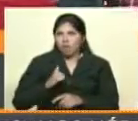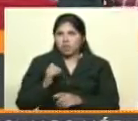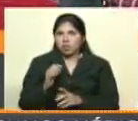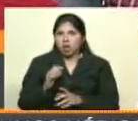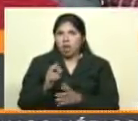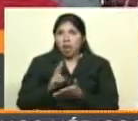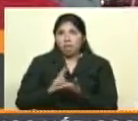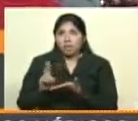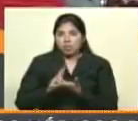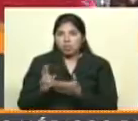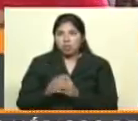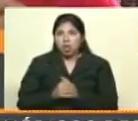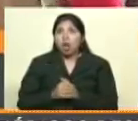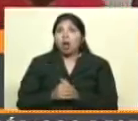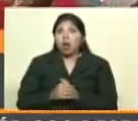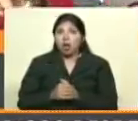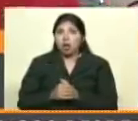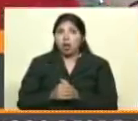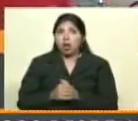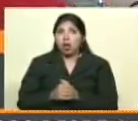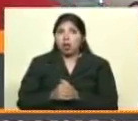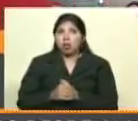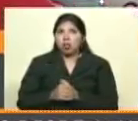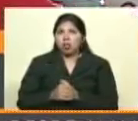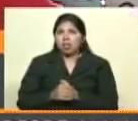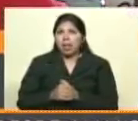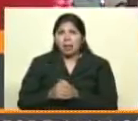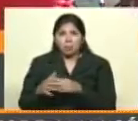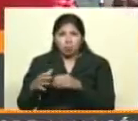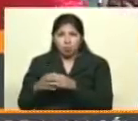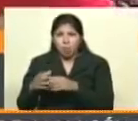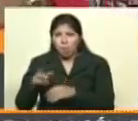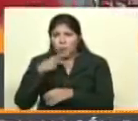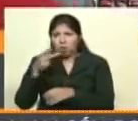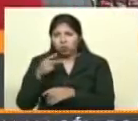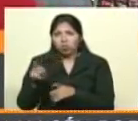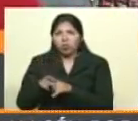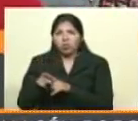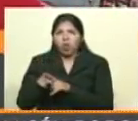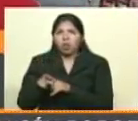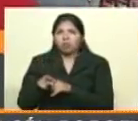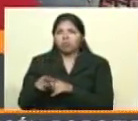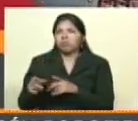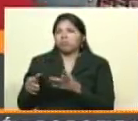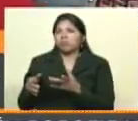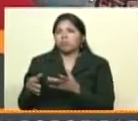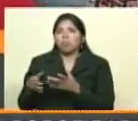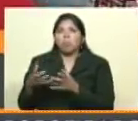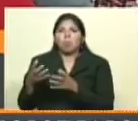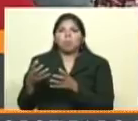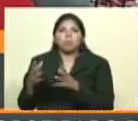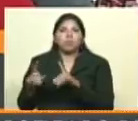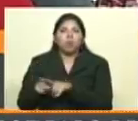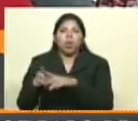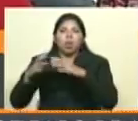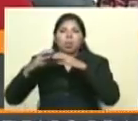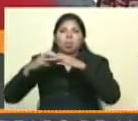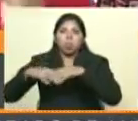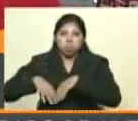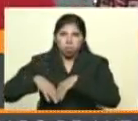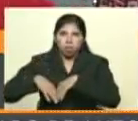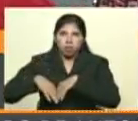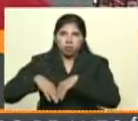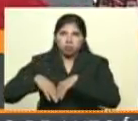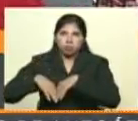echó al partido Acción Democrática por un farallón. Lo echó al lodo de la historia.